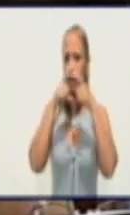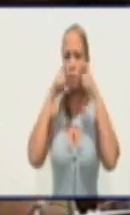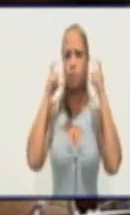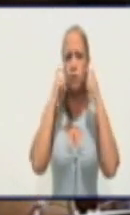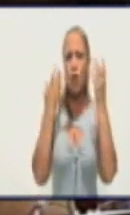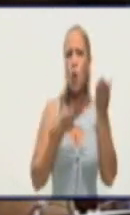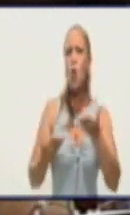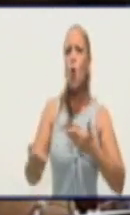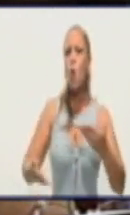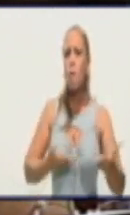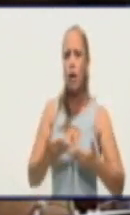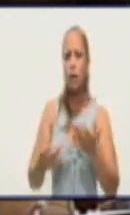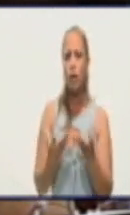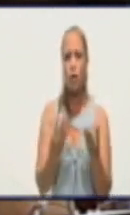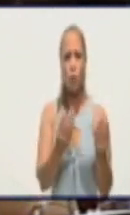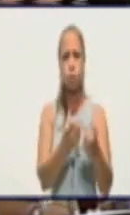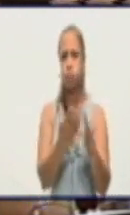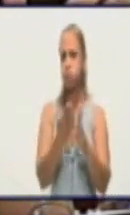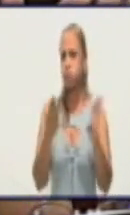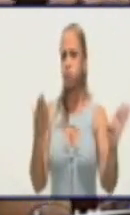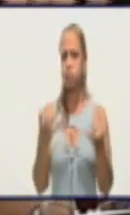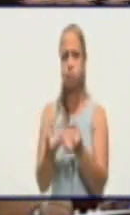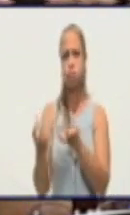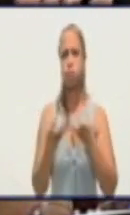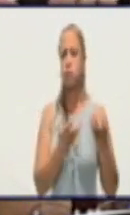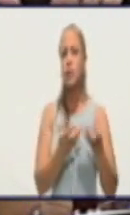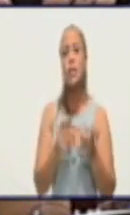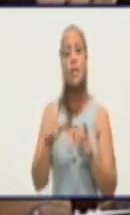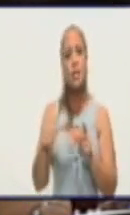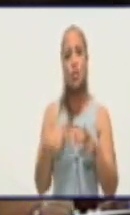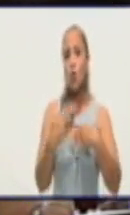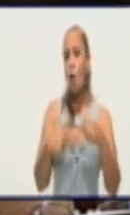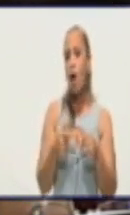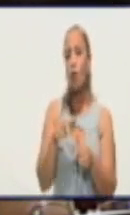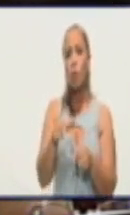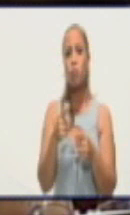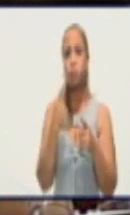con grandes aglomeraciones. Y eso es un acto de total